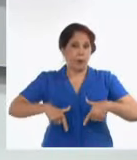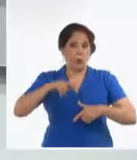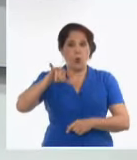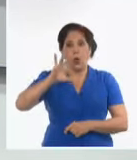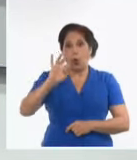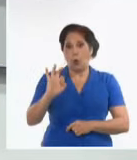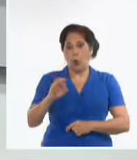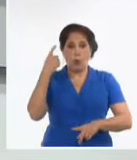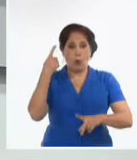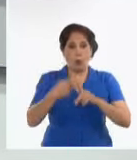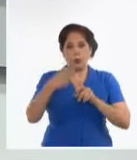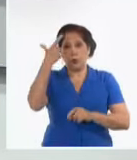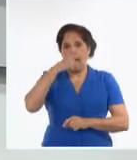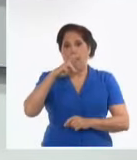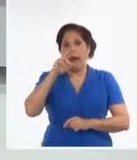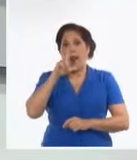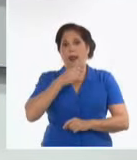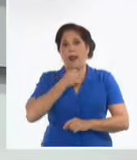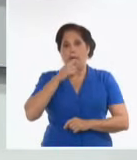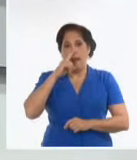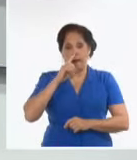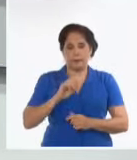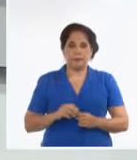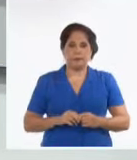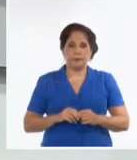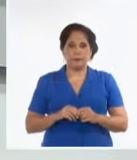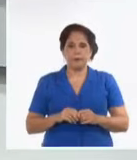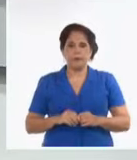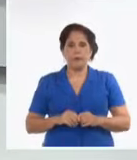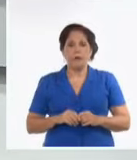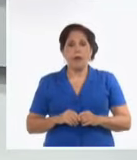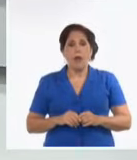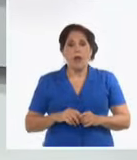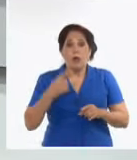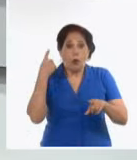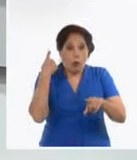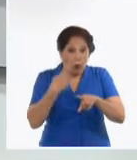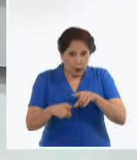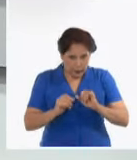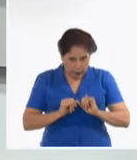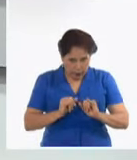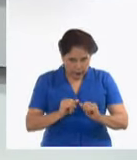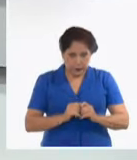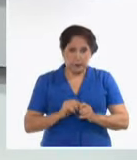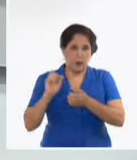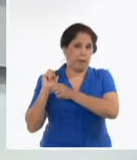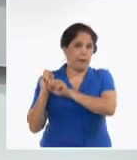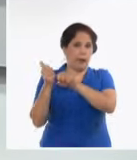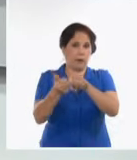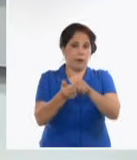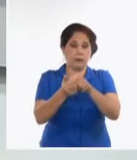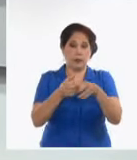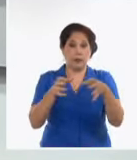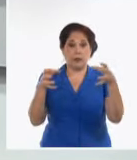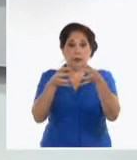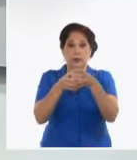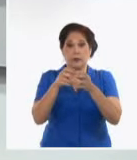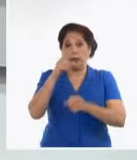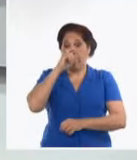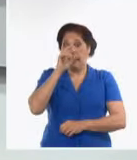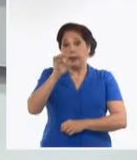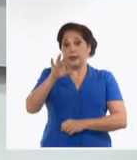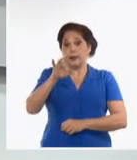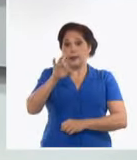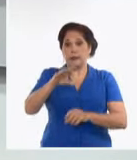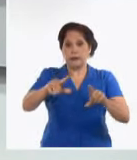y Arlen López y el plateado mundial Zaide Lorta. Ahora pasamos al béisbol. La preselección nacional sub 15 años